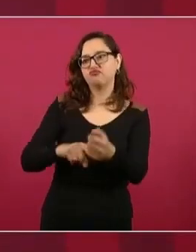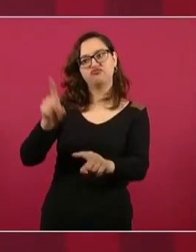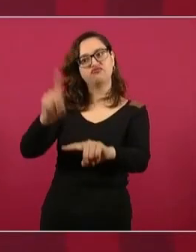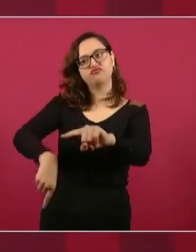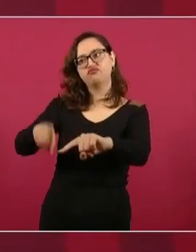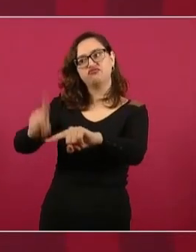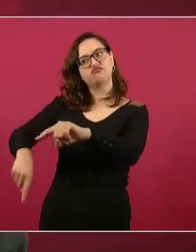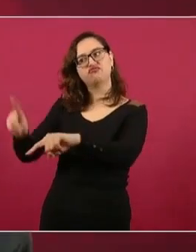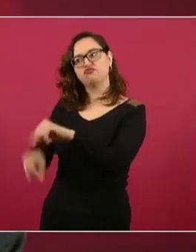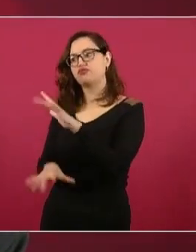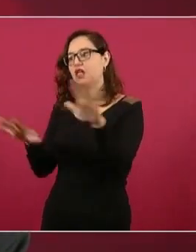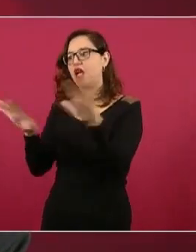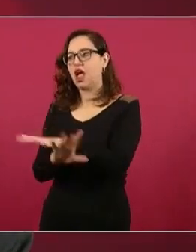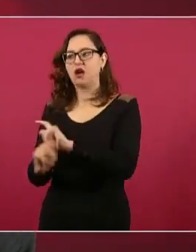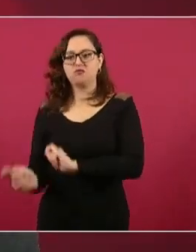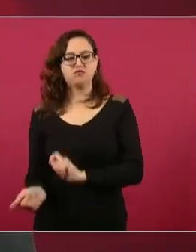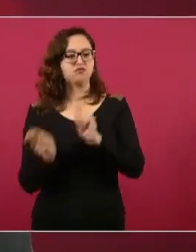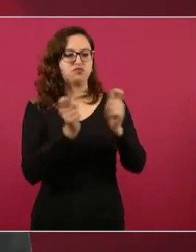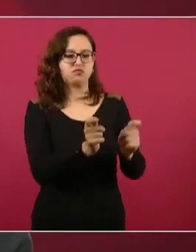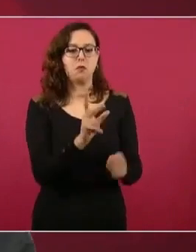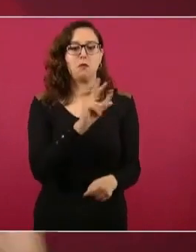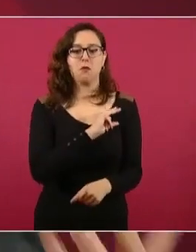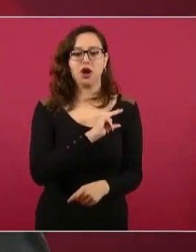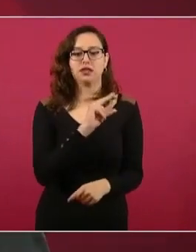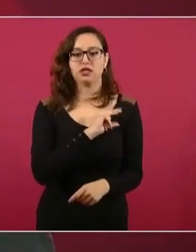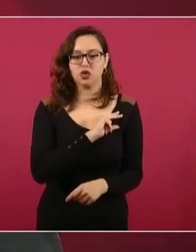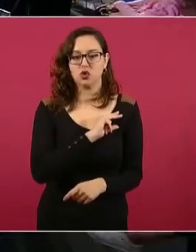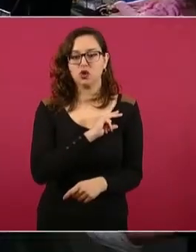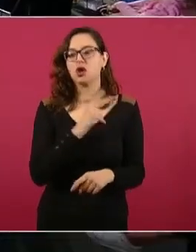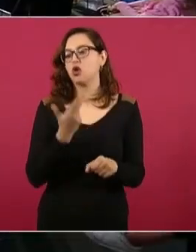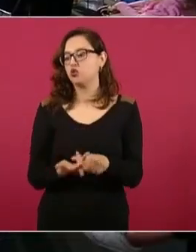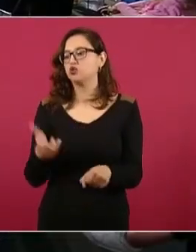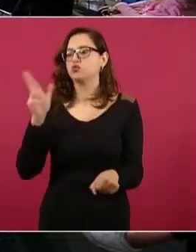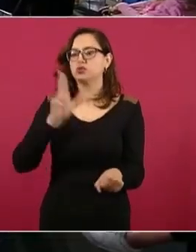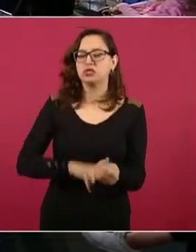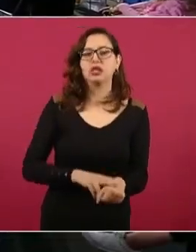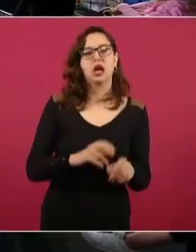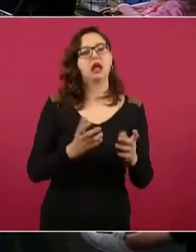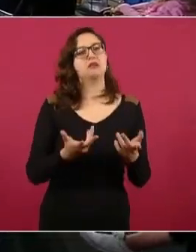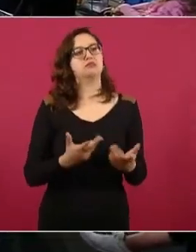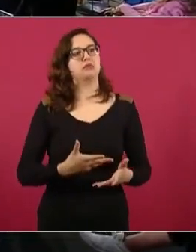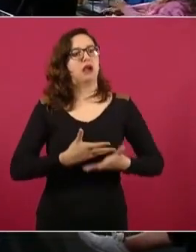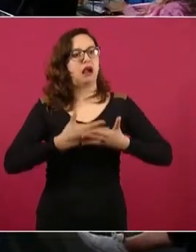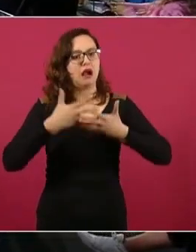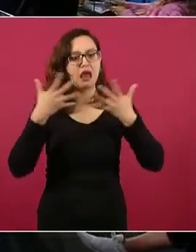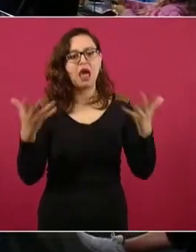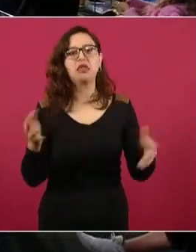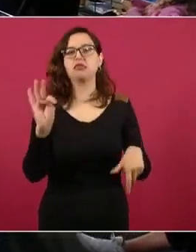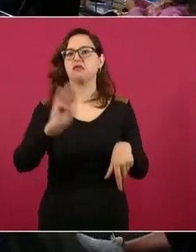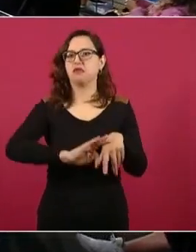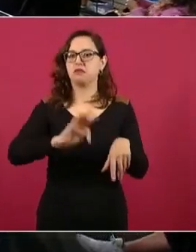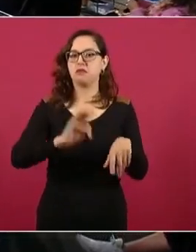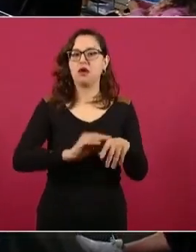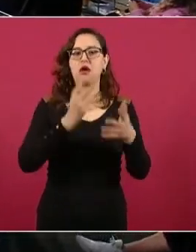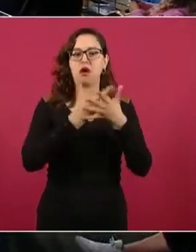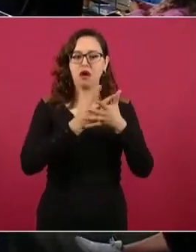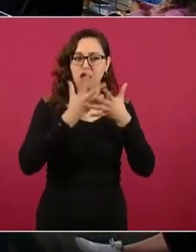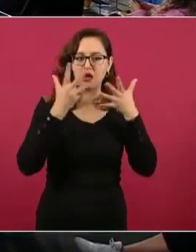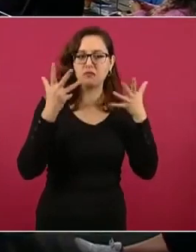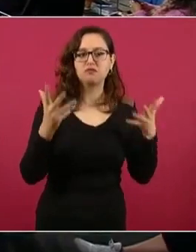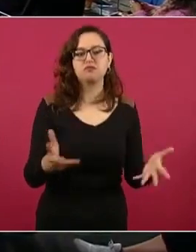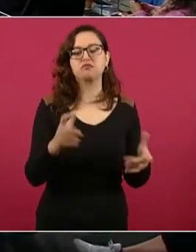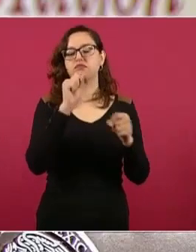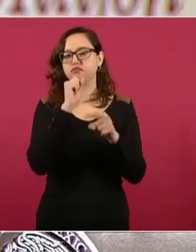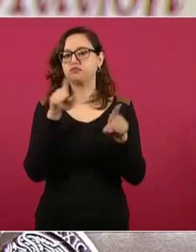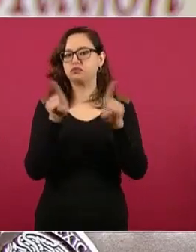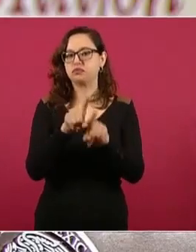y sustituirlos por entidades privadas, corporaciones hospitalarias, corporaciones de farmacéuticos y también de distribución